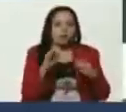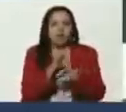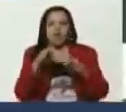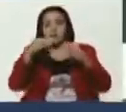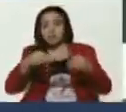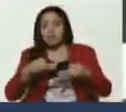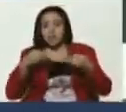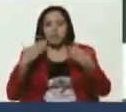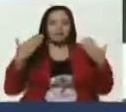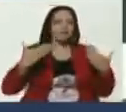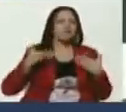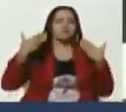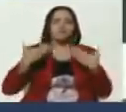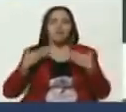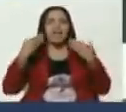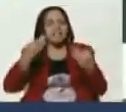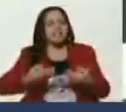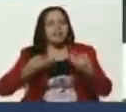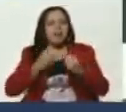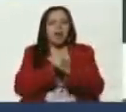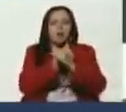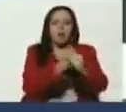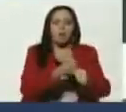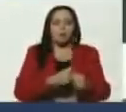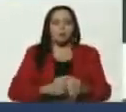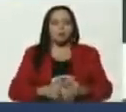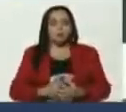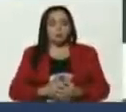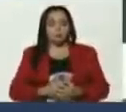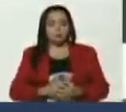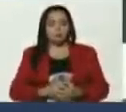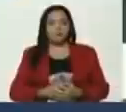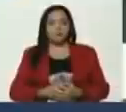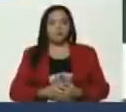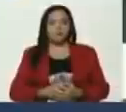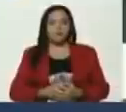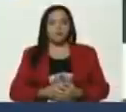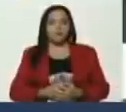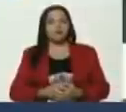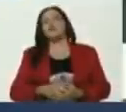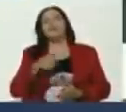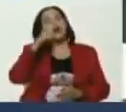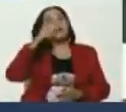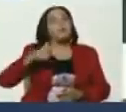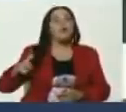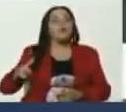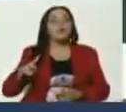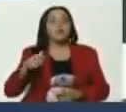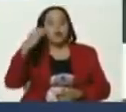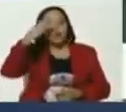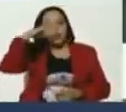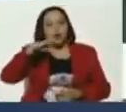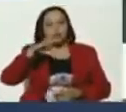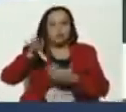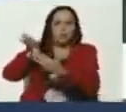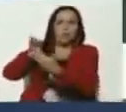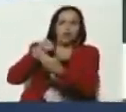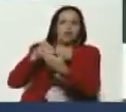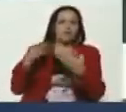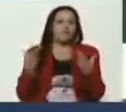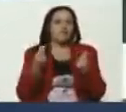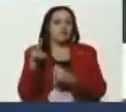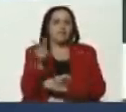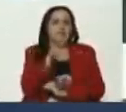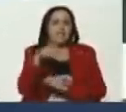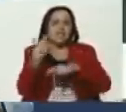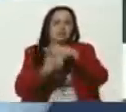con optimismo, siempre con amor. Y del pueblo cubano nosotros hemos aprendido mucho, la Revolución